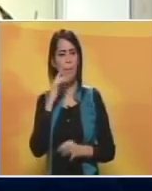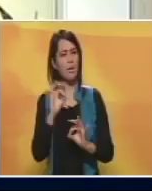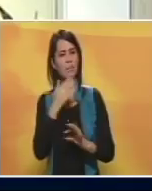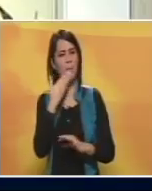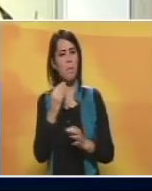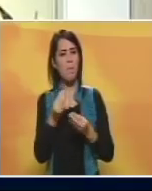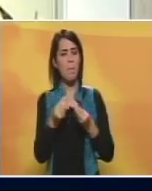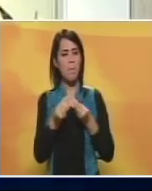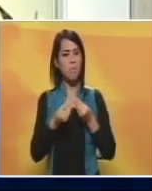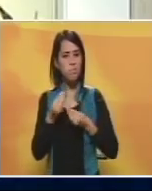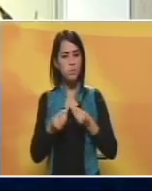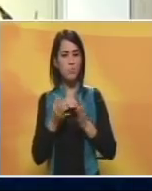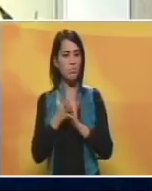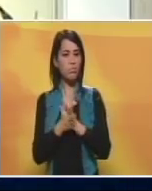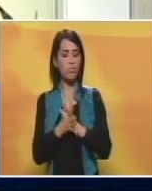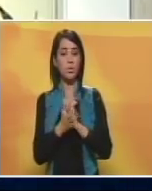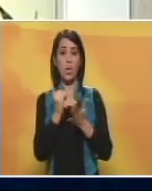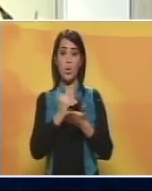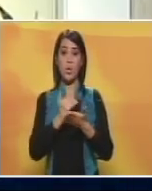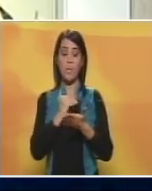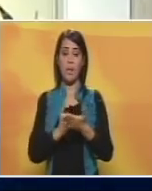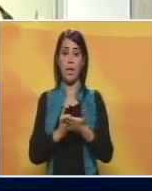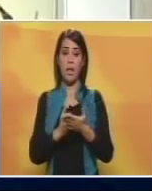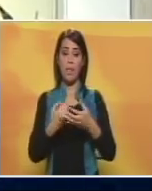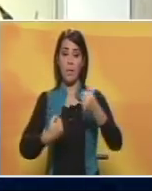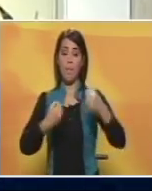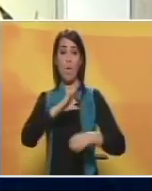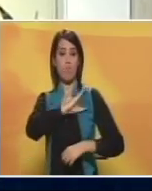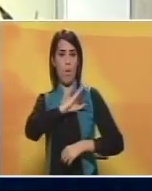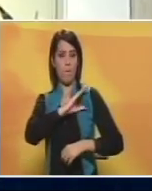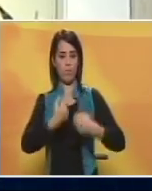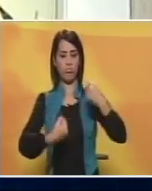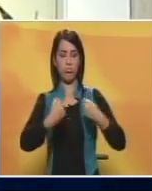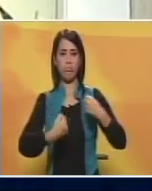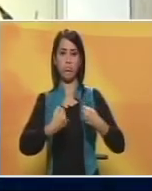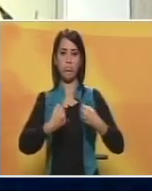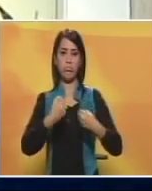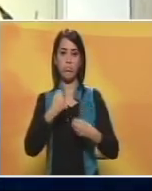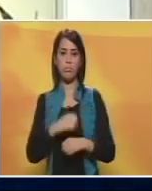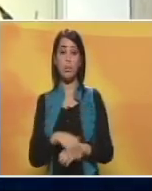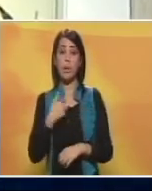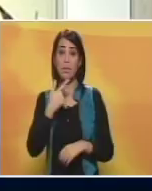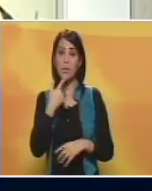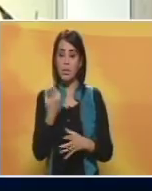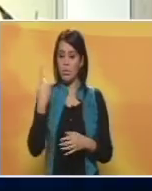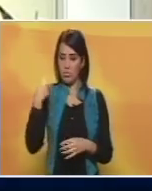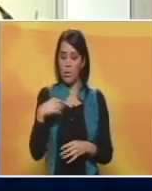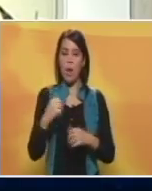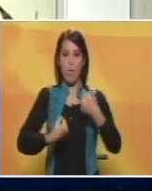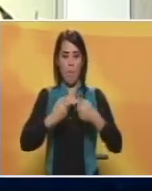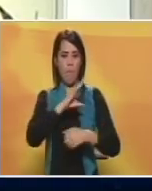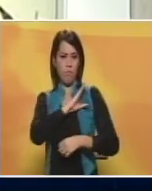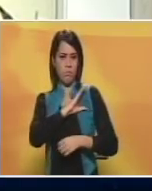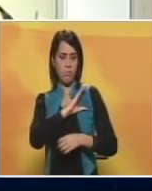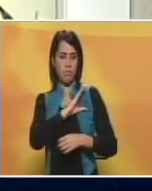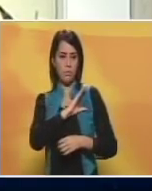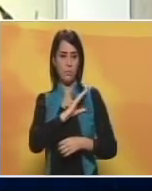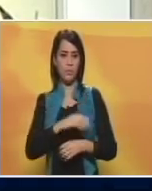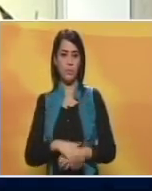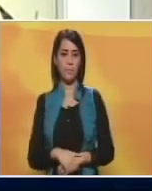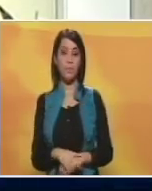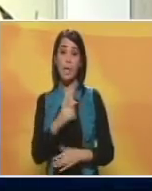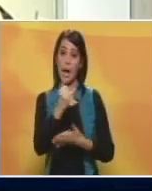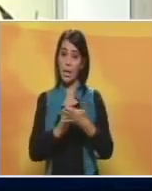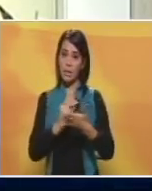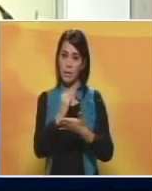lo que tiene que ver con la titularidad del vehículo que la persona alega poseer, del vehículo que la persona ha